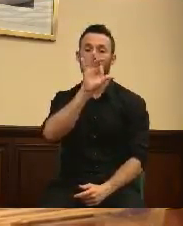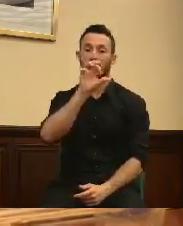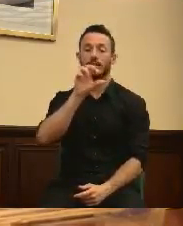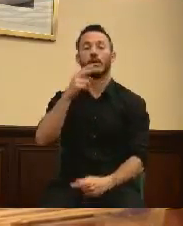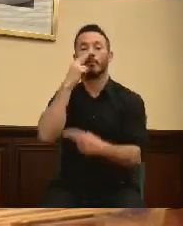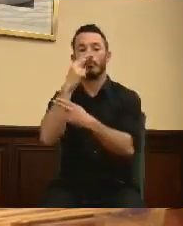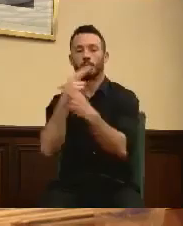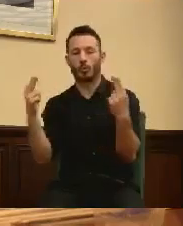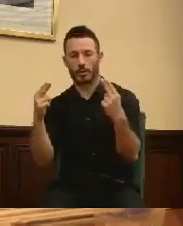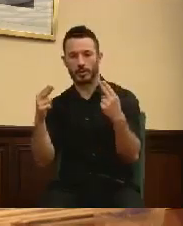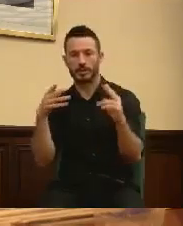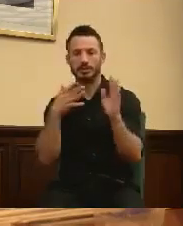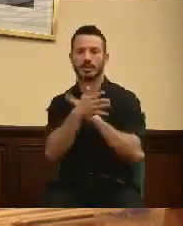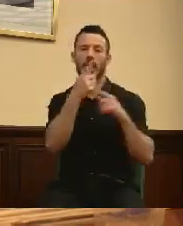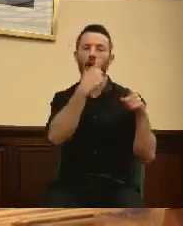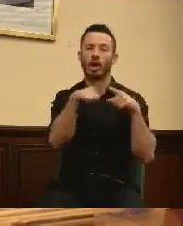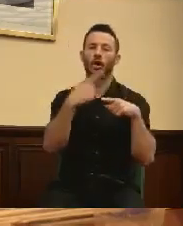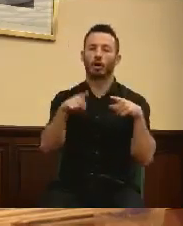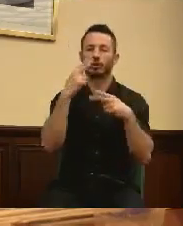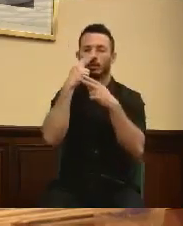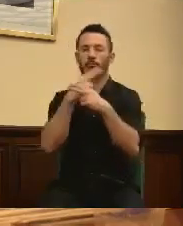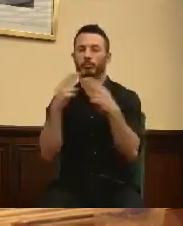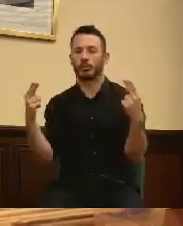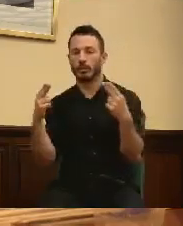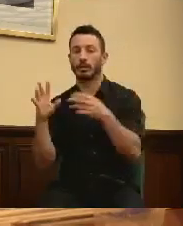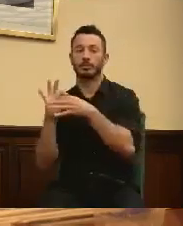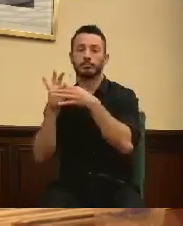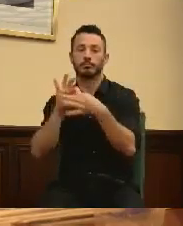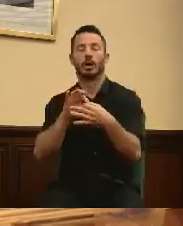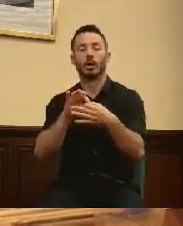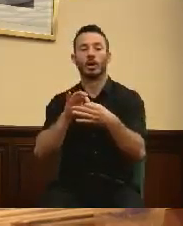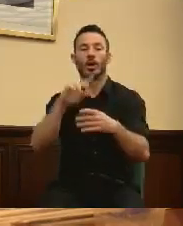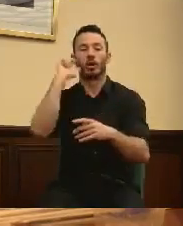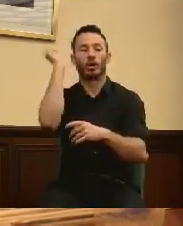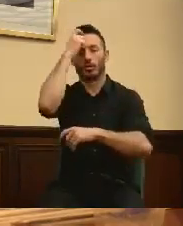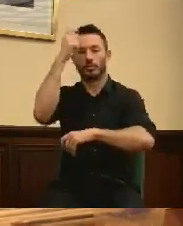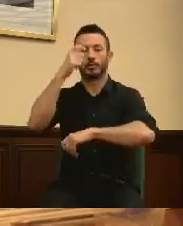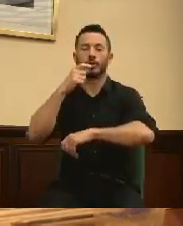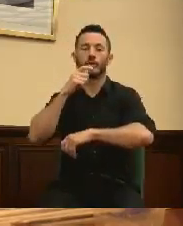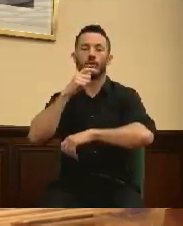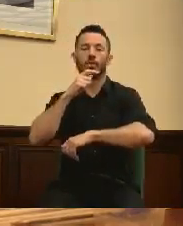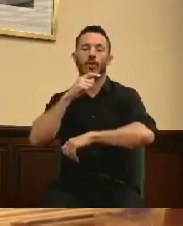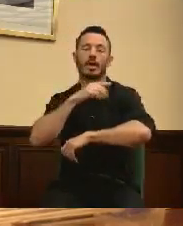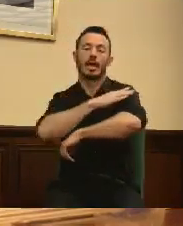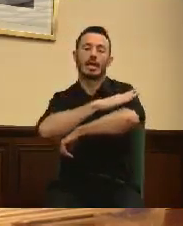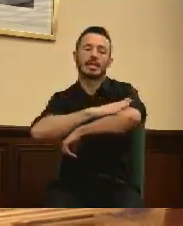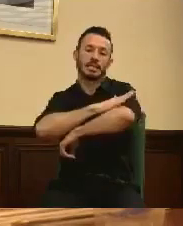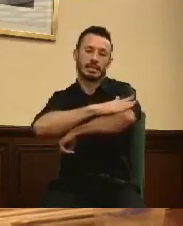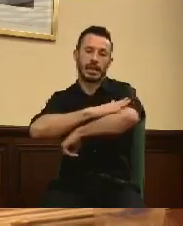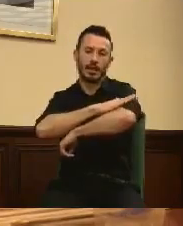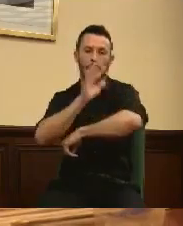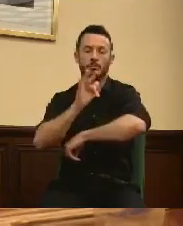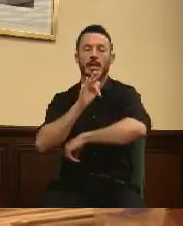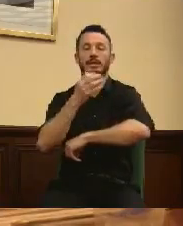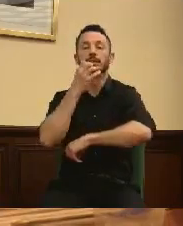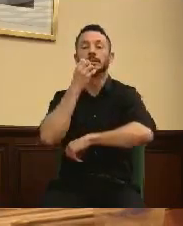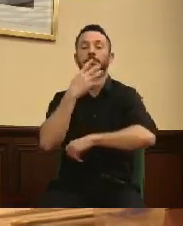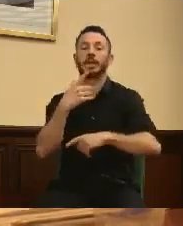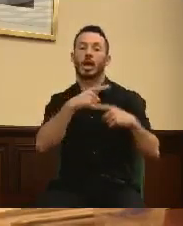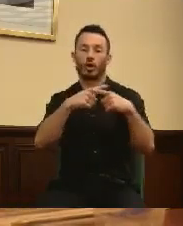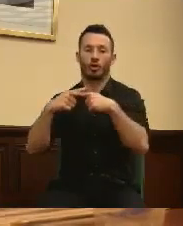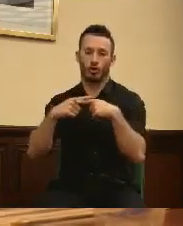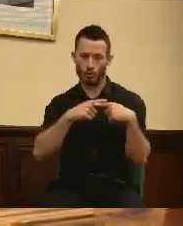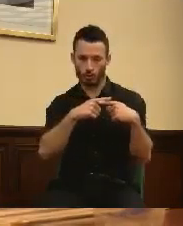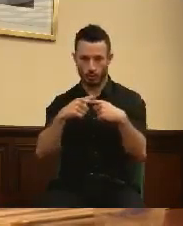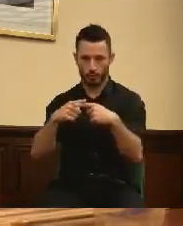cosa pública, y se vincula con el concepto de Estado y con los conceptos del bien común. Es decir, que hablamos de